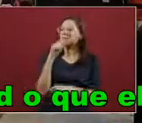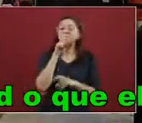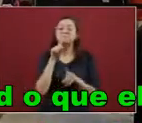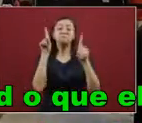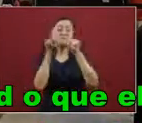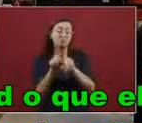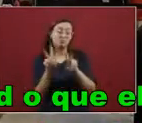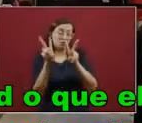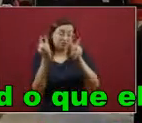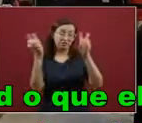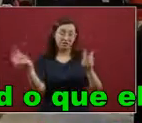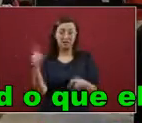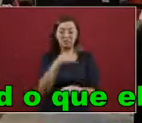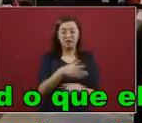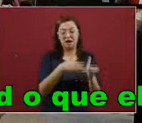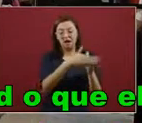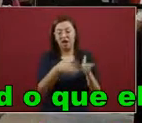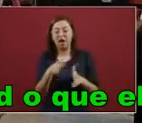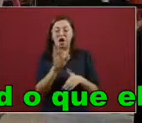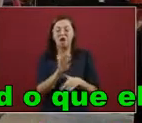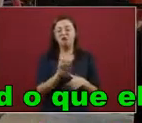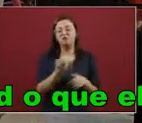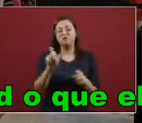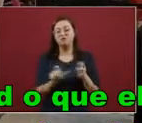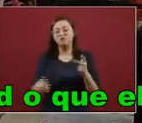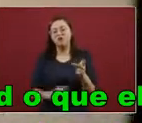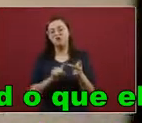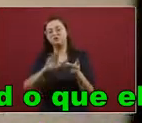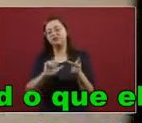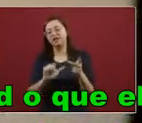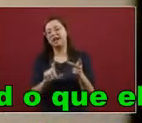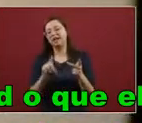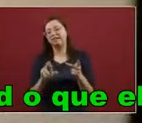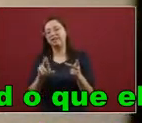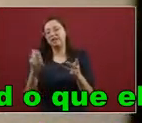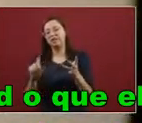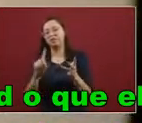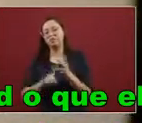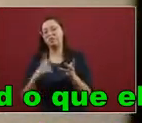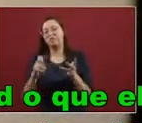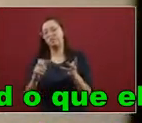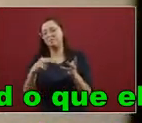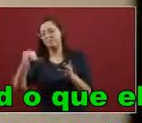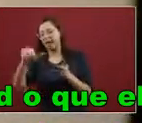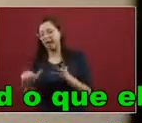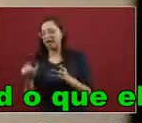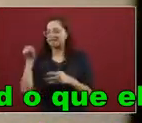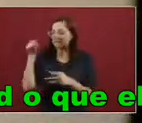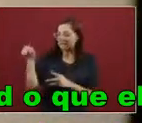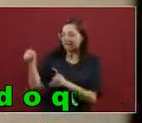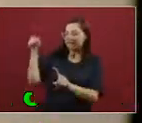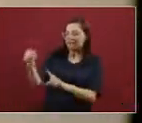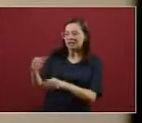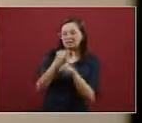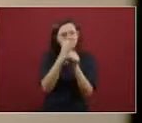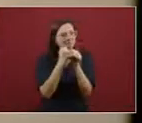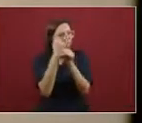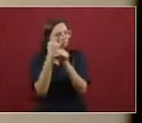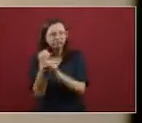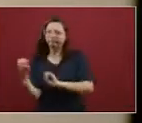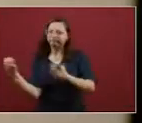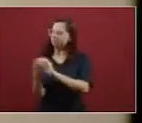violencia durante los gobiernos de fox calderón enrique peña nito qué opinión le merece presidente o qué sabor de boca' le deja que